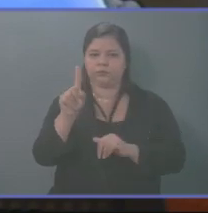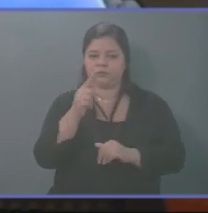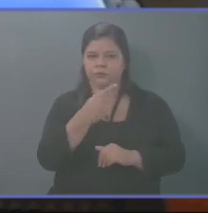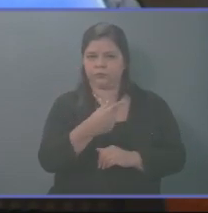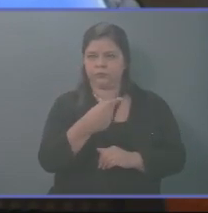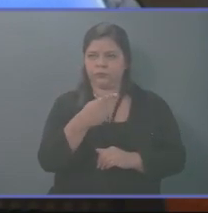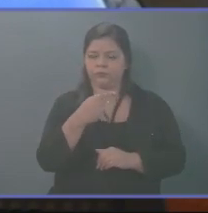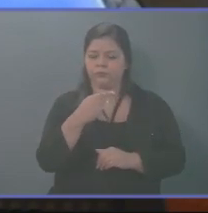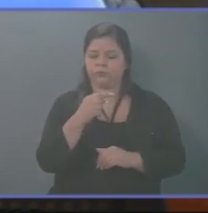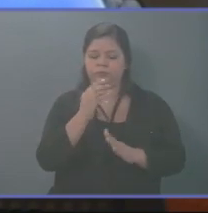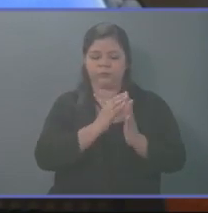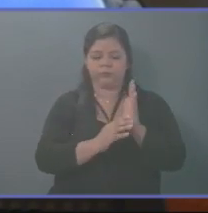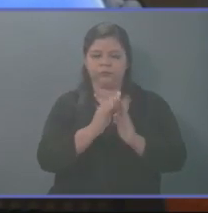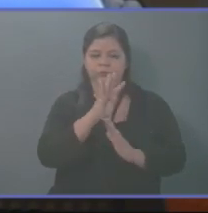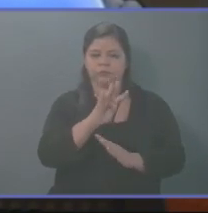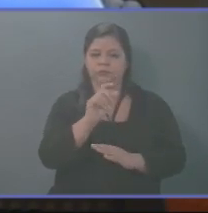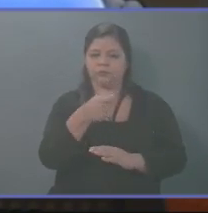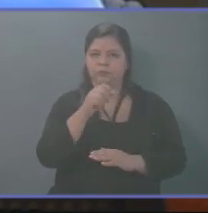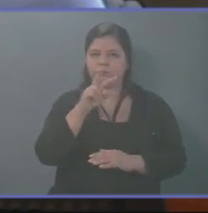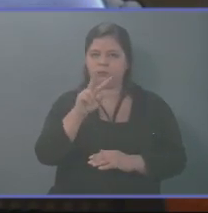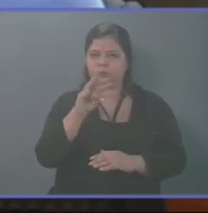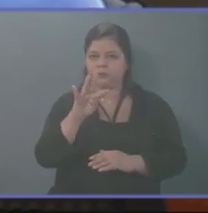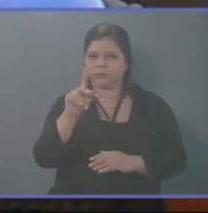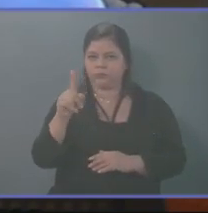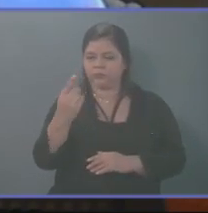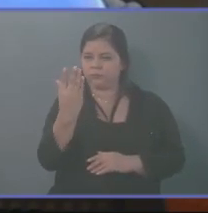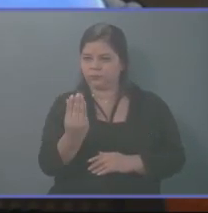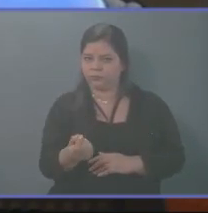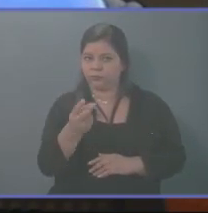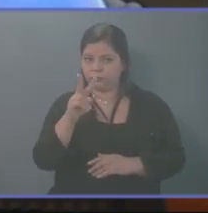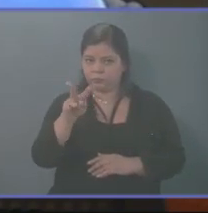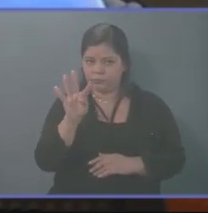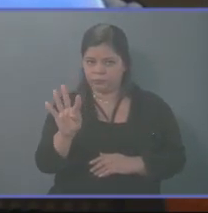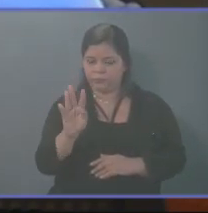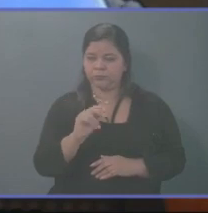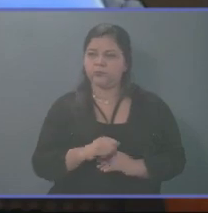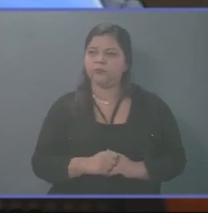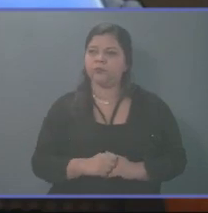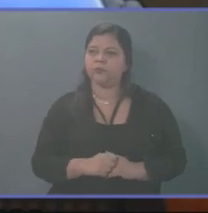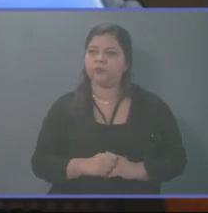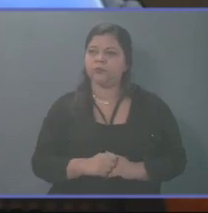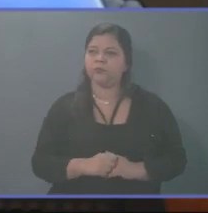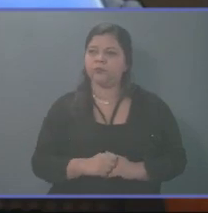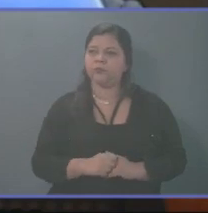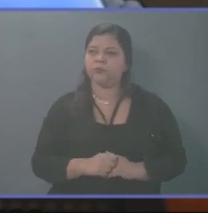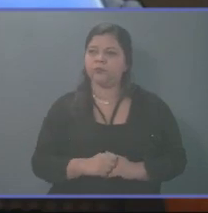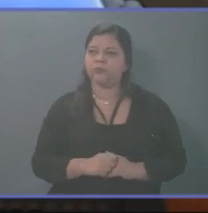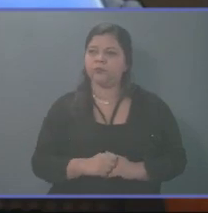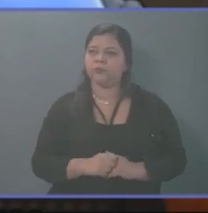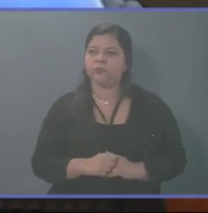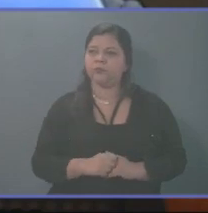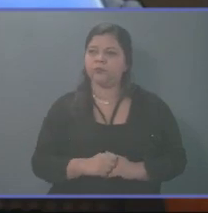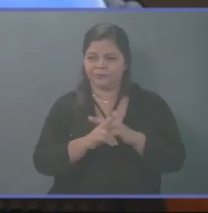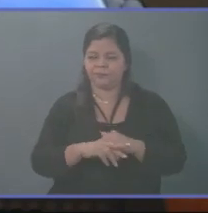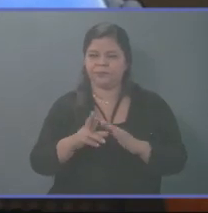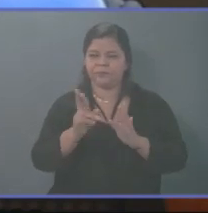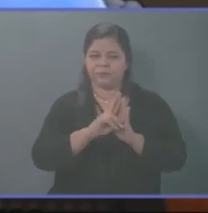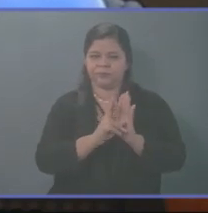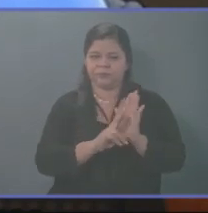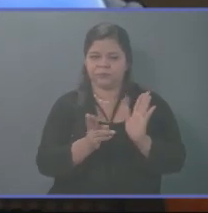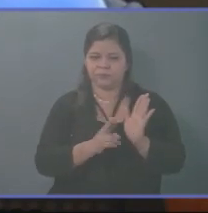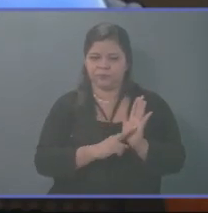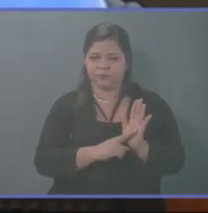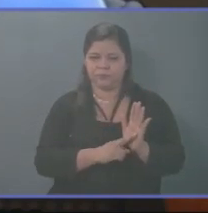número 4241 del 24 de ese mismo mes y año, se emitieron reformas al reglamento interno del